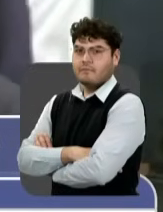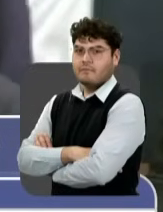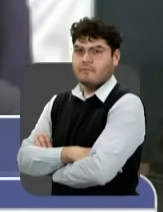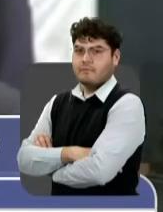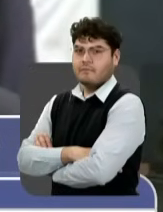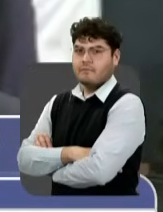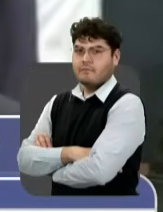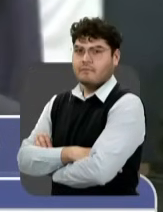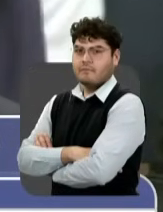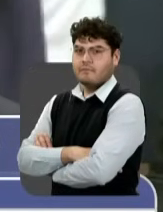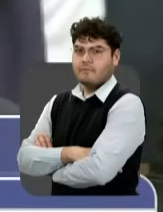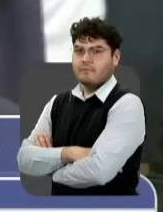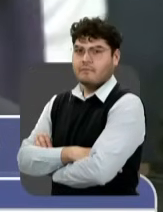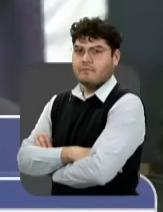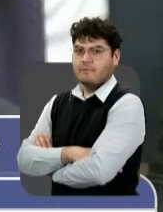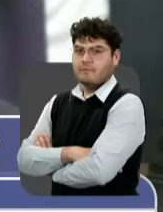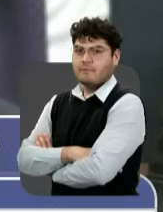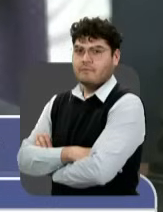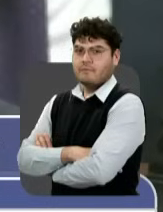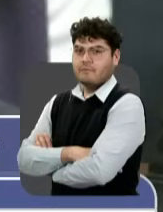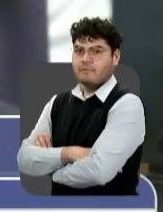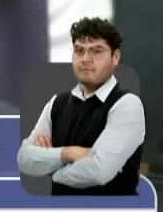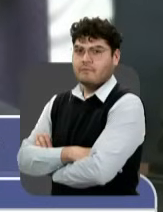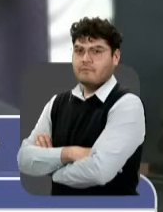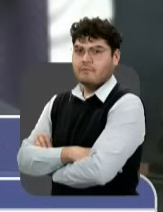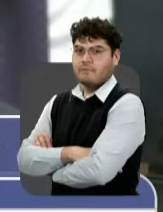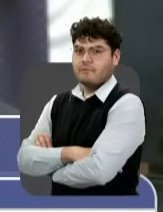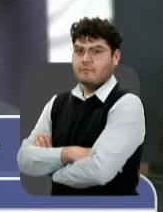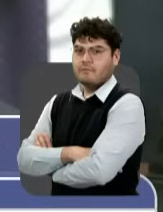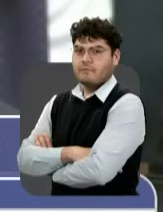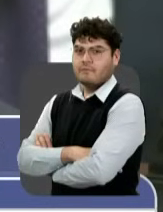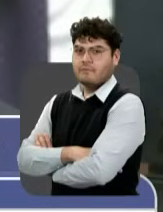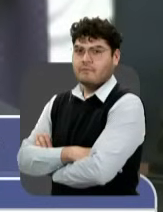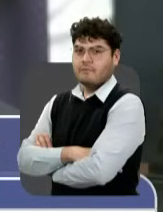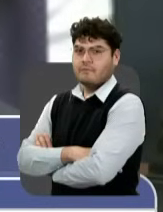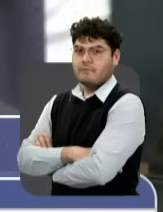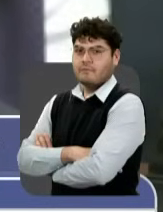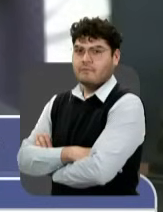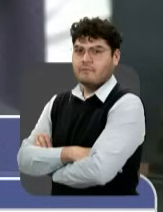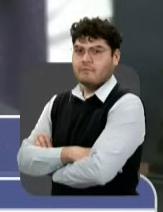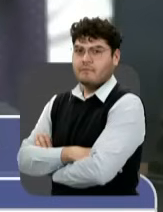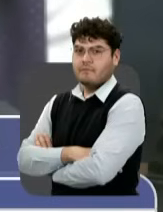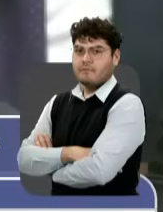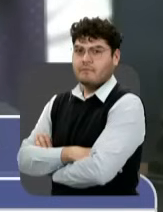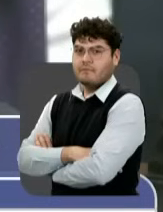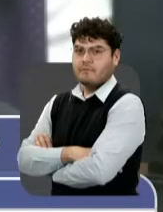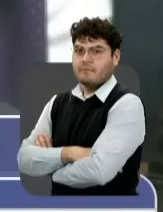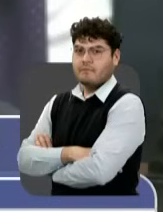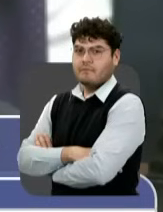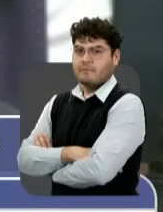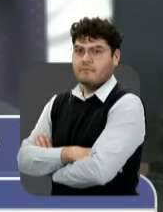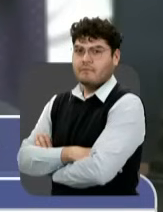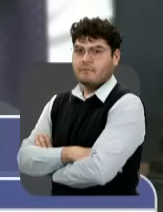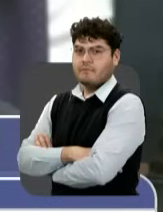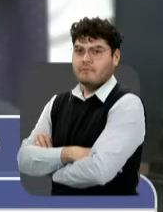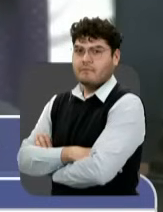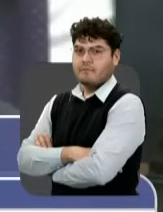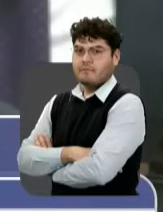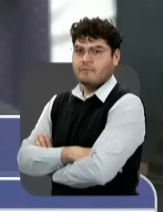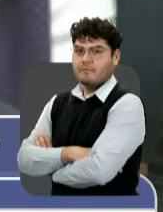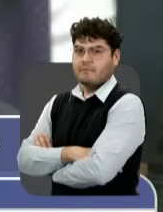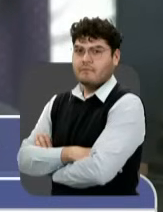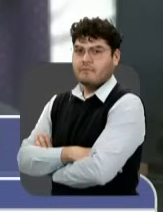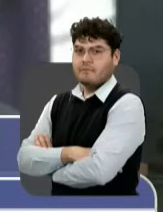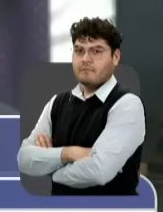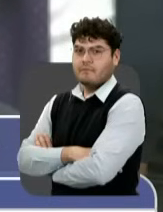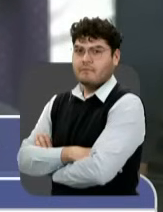10 años prácticamente que no tenía acceso a la banca. O sea, esto era Vox Populi, porque tú comprenderás que cualquier persona que no